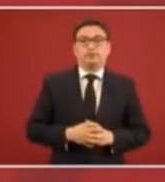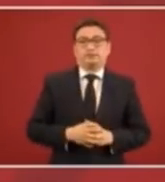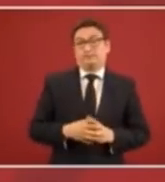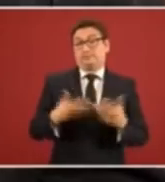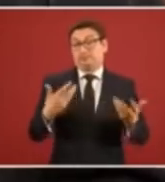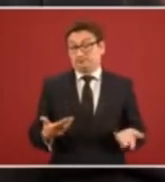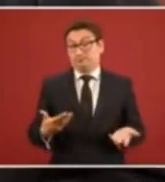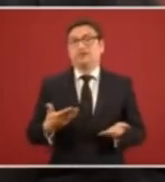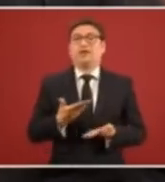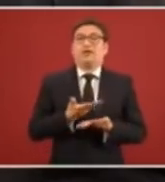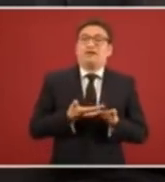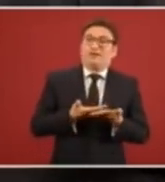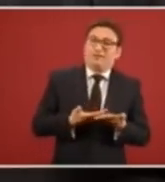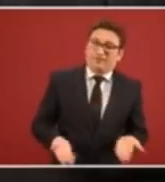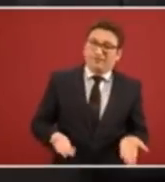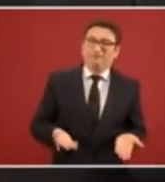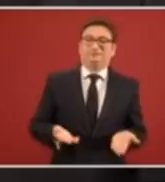Entonces ahora,